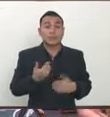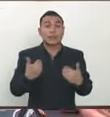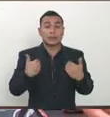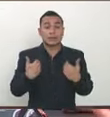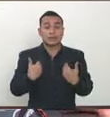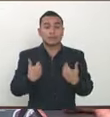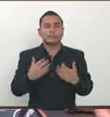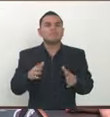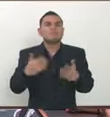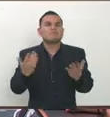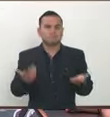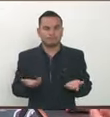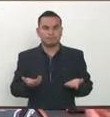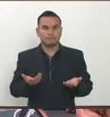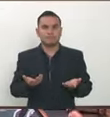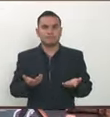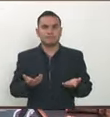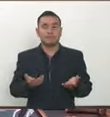para